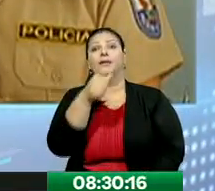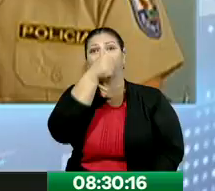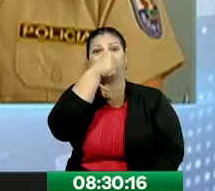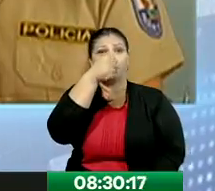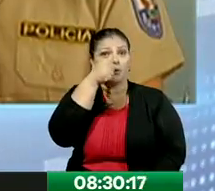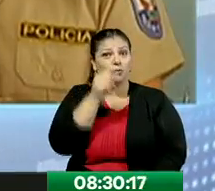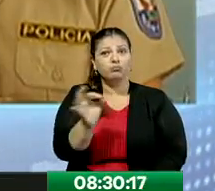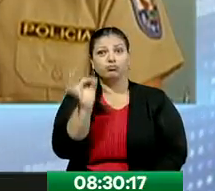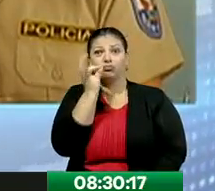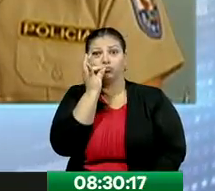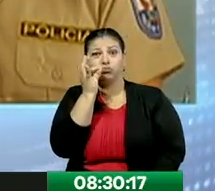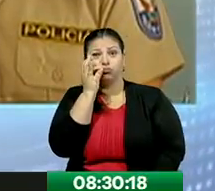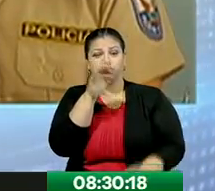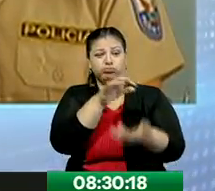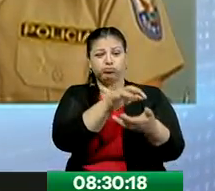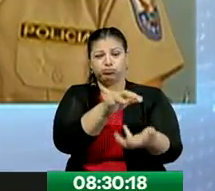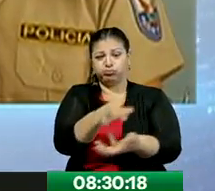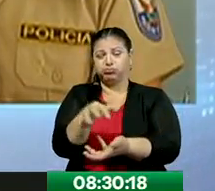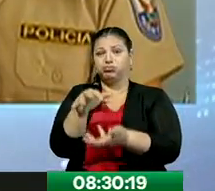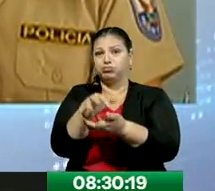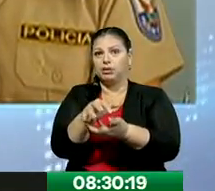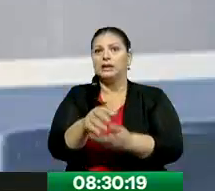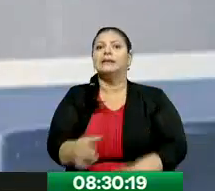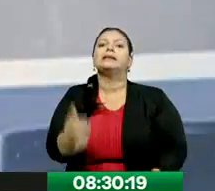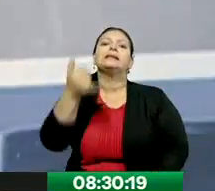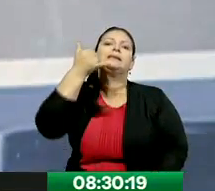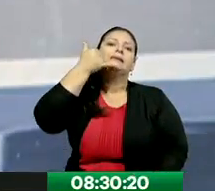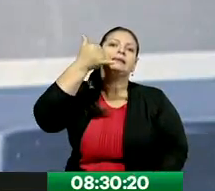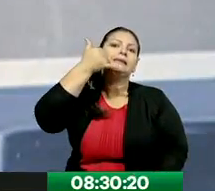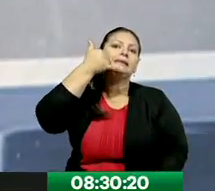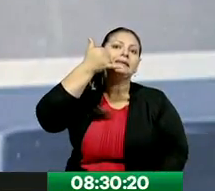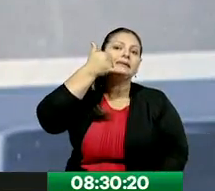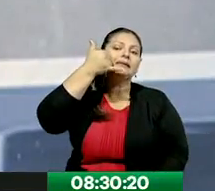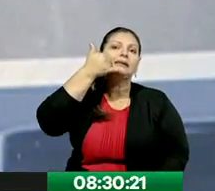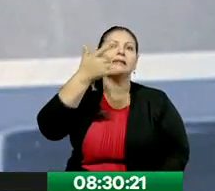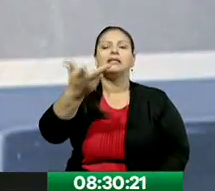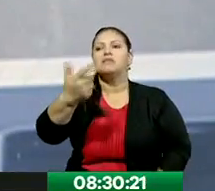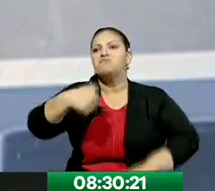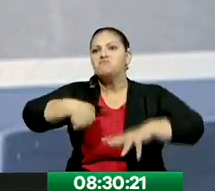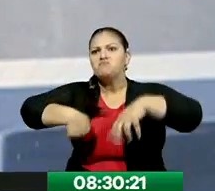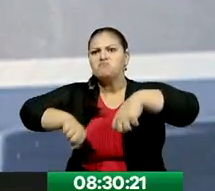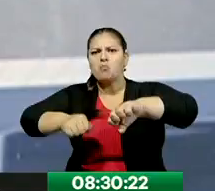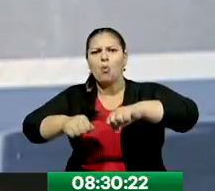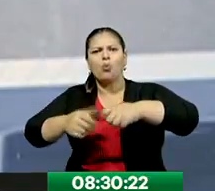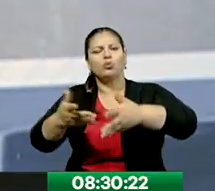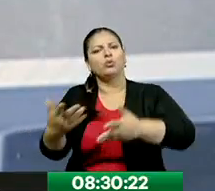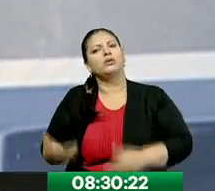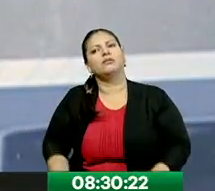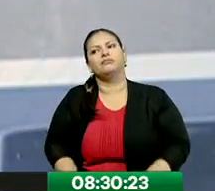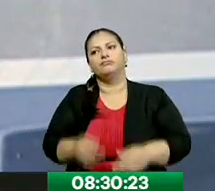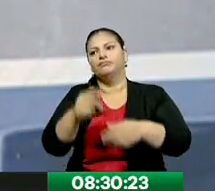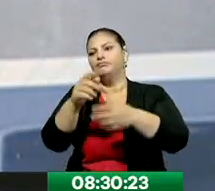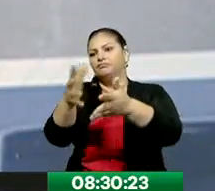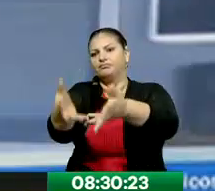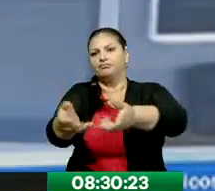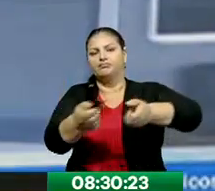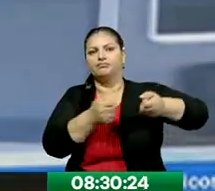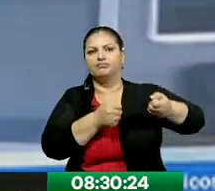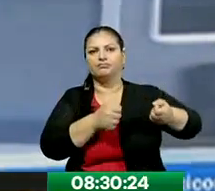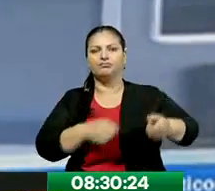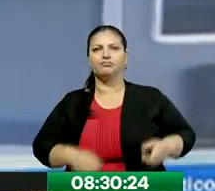marihuana. Tenemos algunos teléfonos celulares. También se llegó a la incautación de 2 motocicletas en los cuales